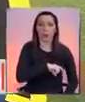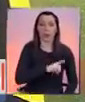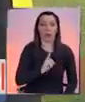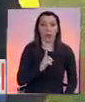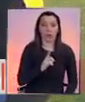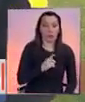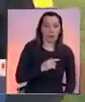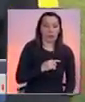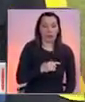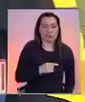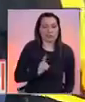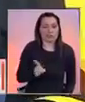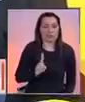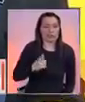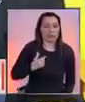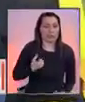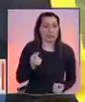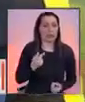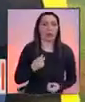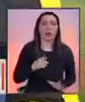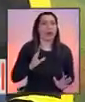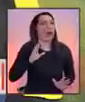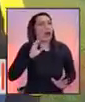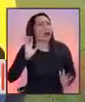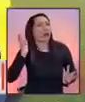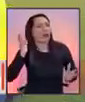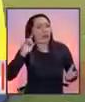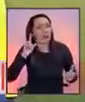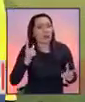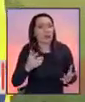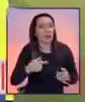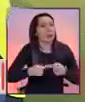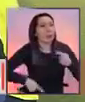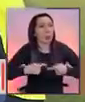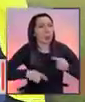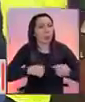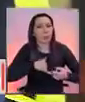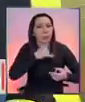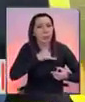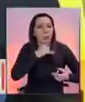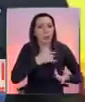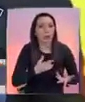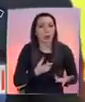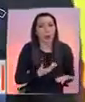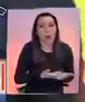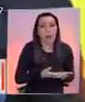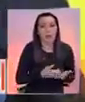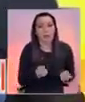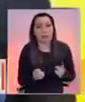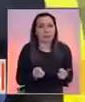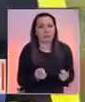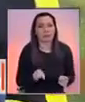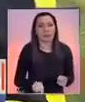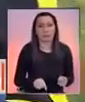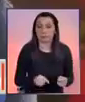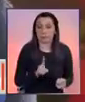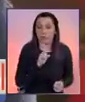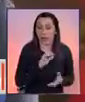le conviene, no escucha, no entiende, no sabe lo que le están diciendo. Mi compadre tiene de